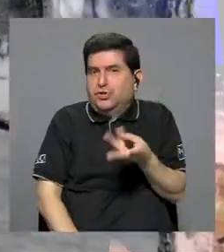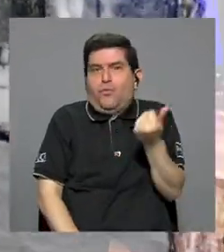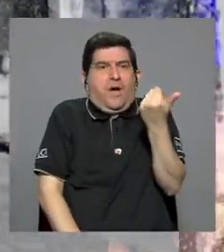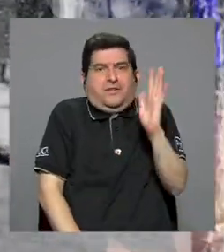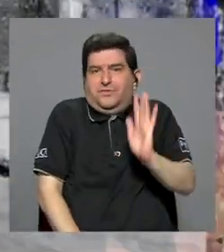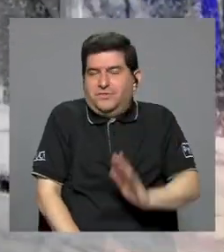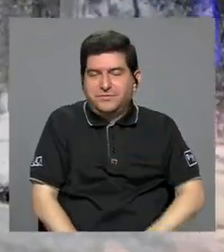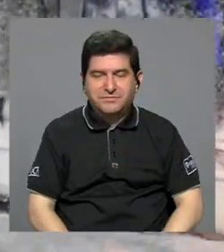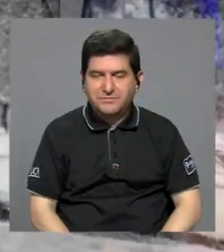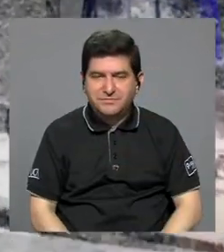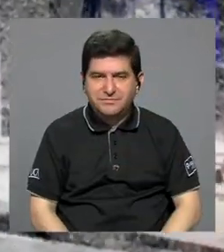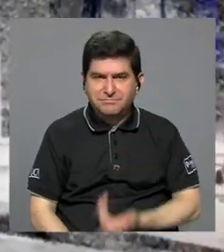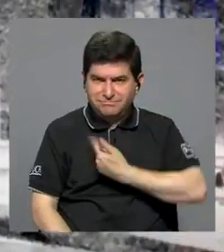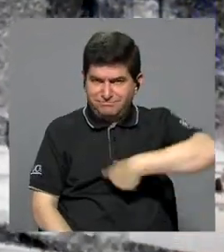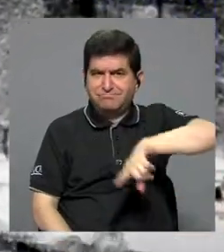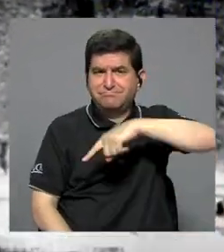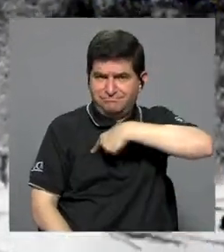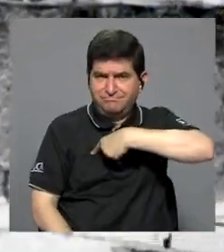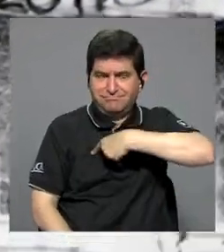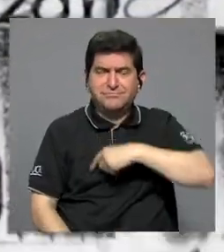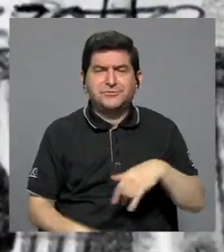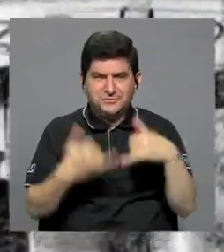pasaron, y logramos